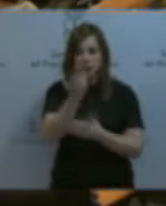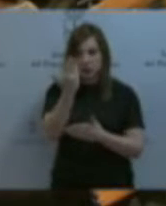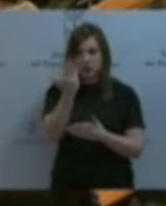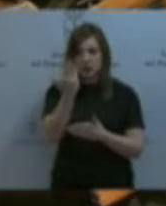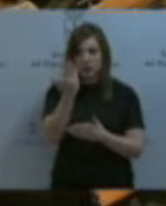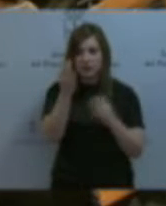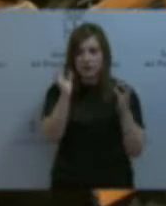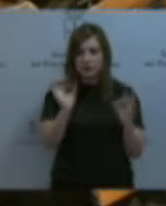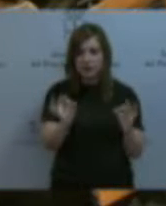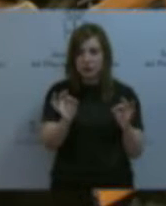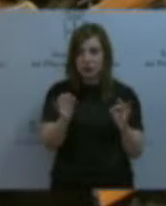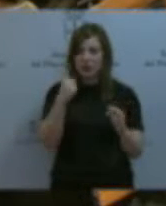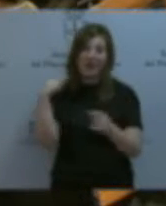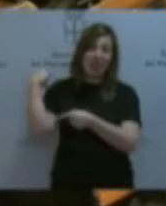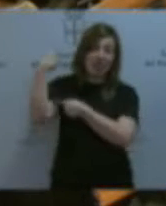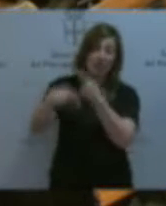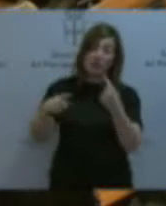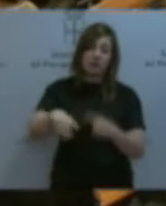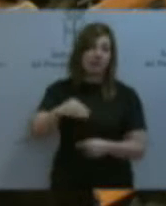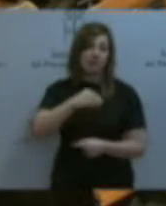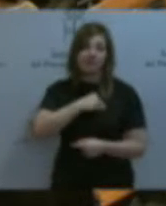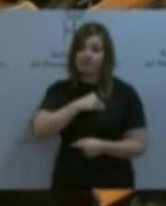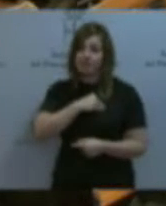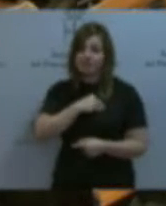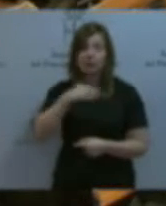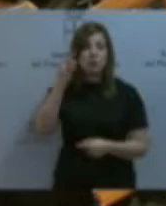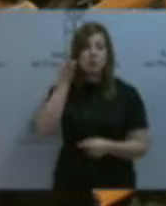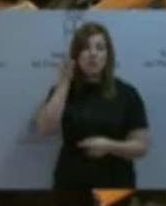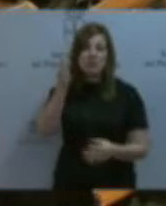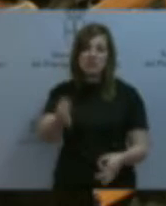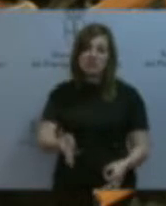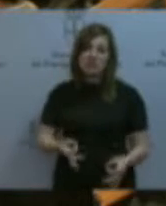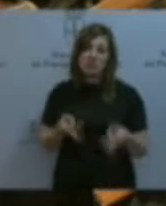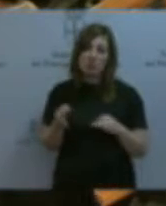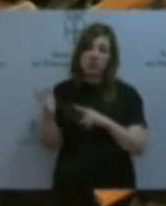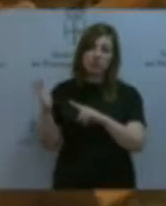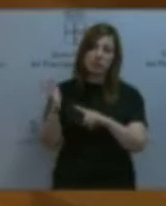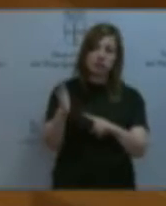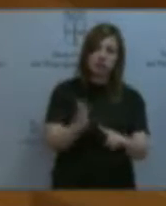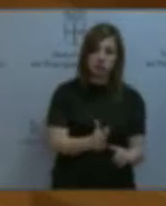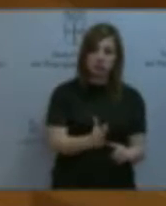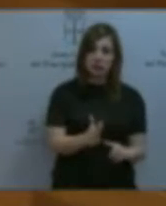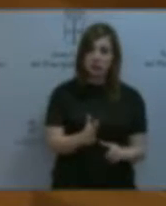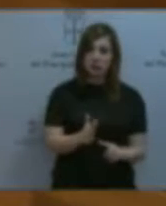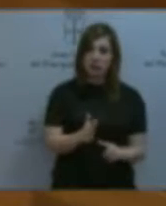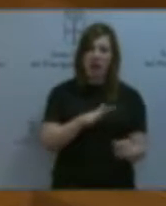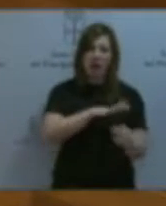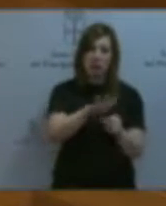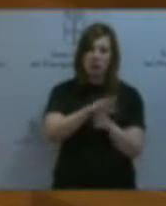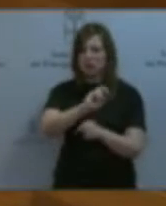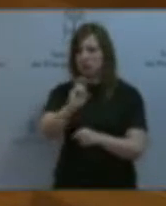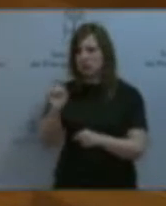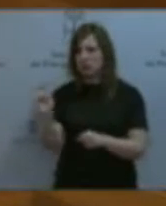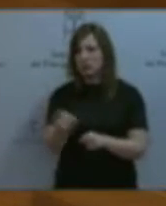Tradicional y desgraciadamente, señoría, la mujer ha venido siendo objeto de discriminación en múltiples y diversos ámbitos.